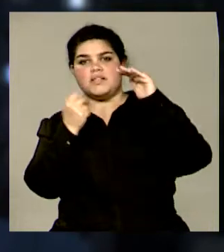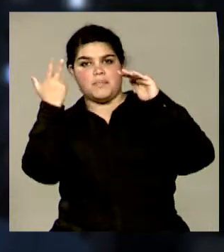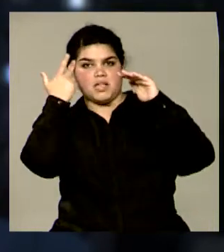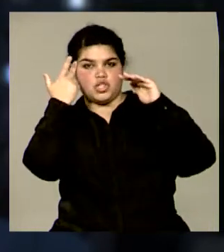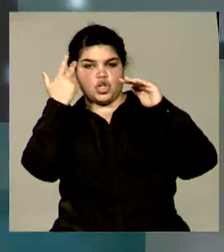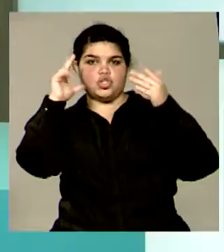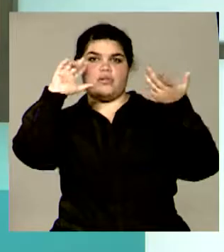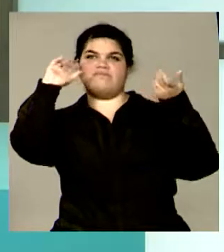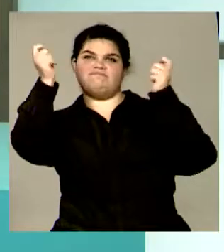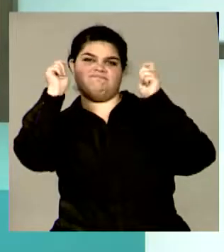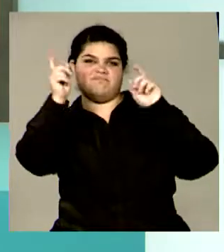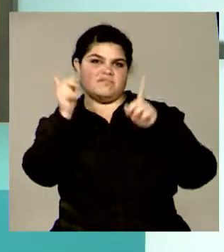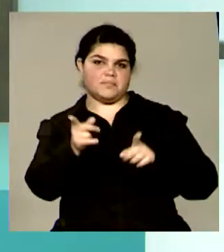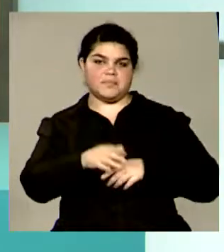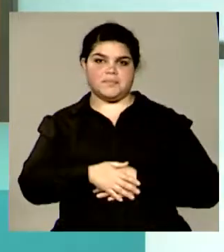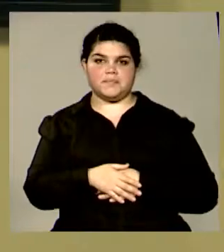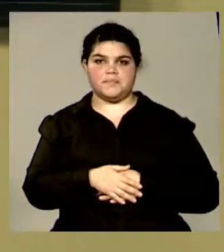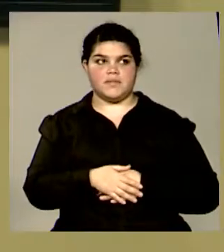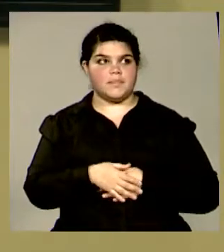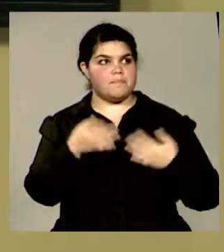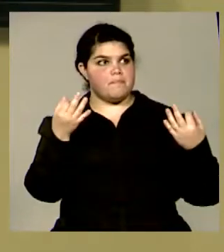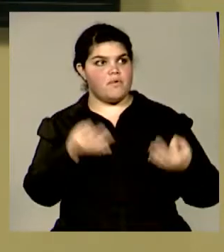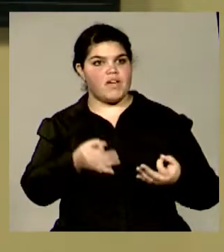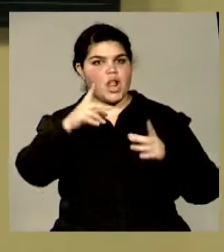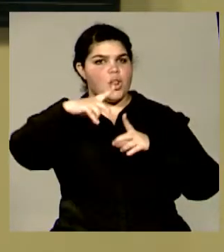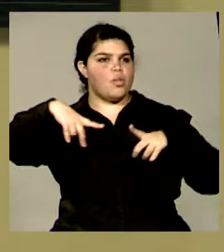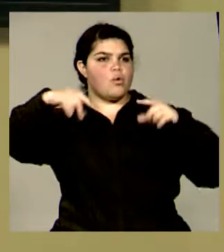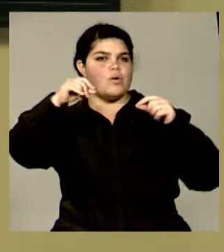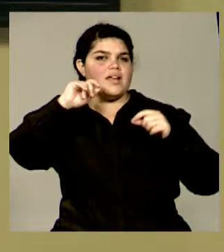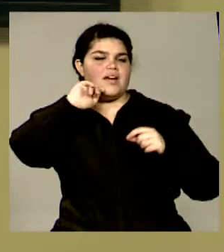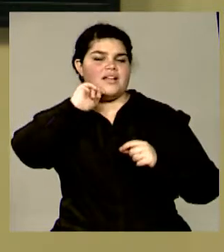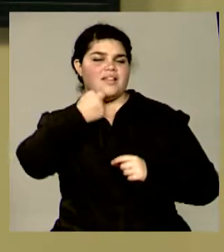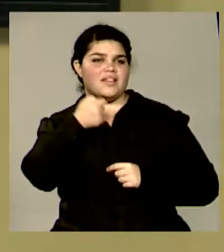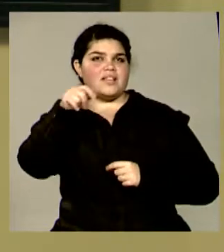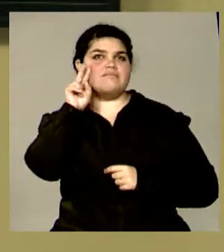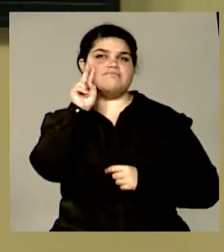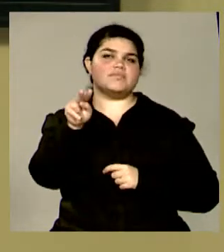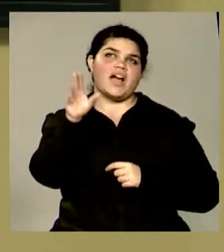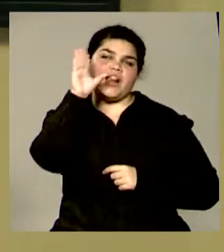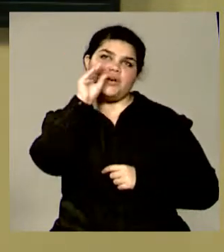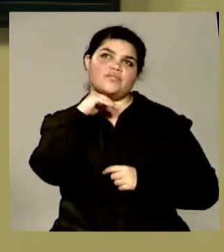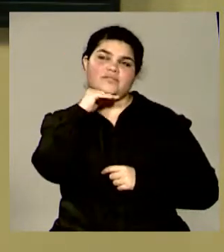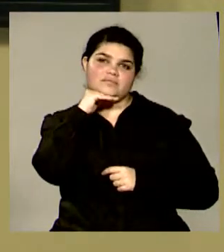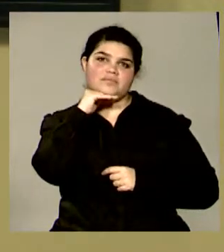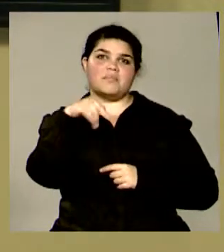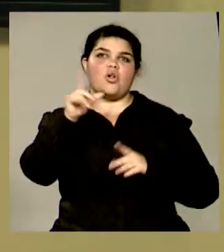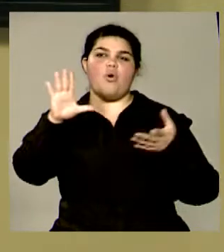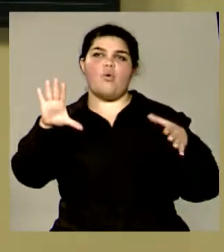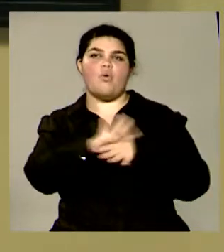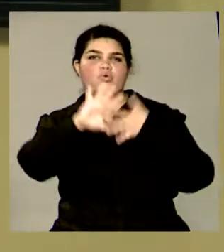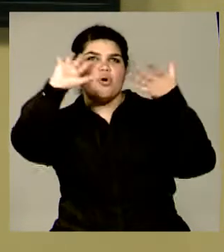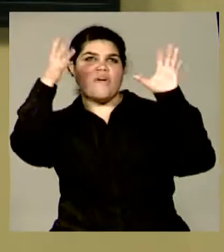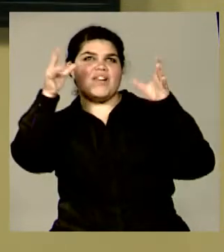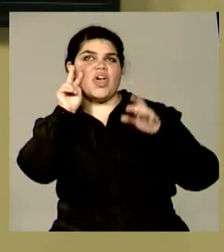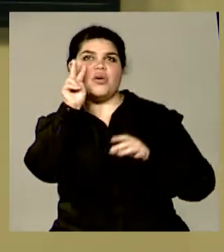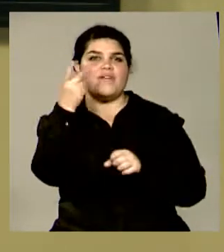con nubosidad variable. Bien, hay una luna hermosa para disfrutar anoche, hoy también, pero bueno, está así nublado, Mendoza no nos